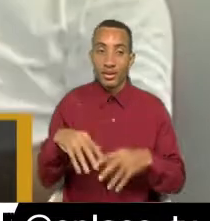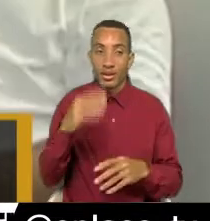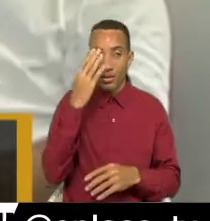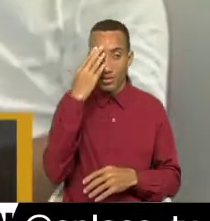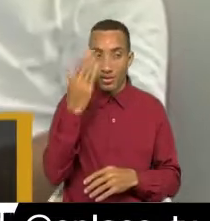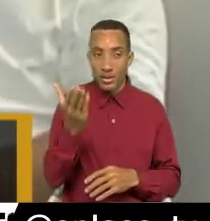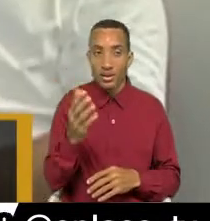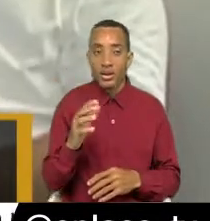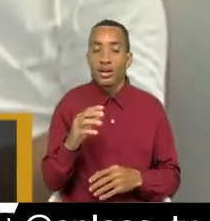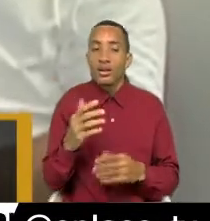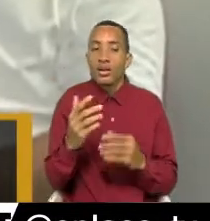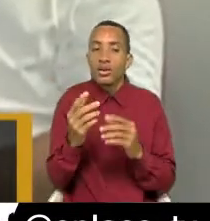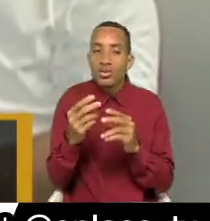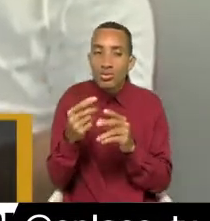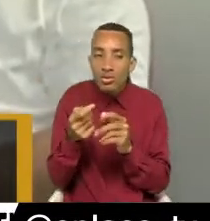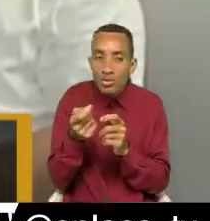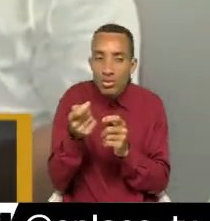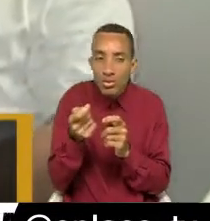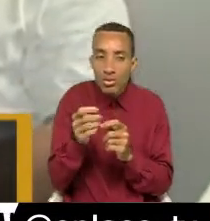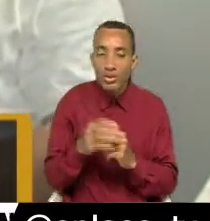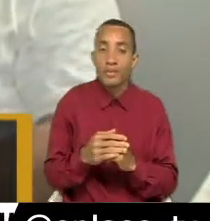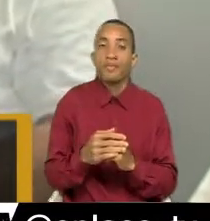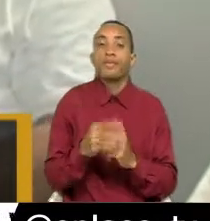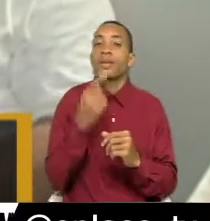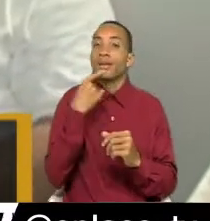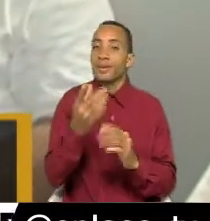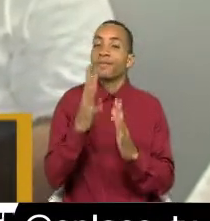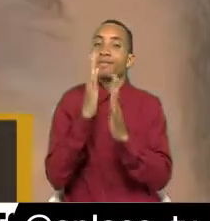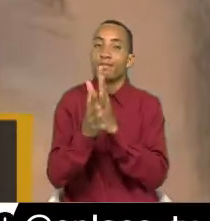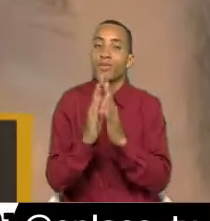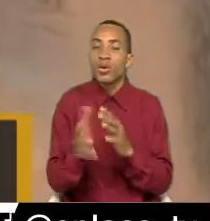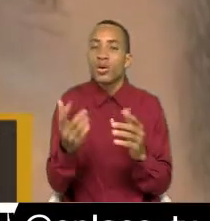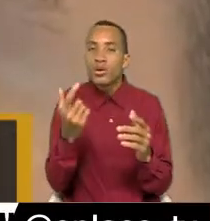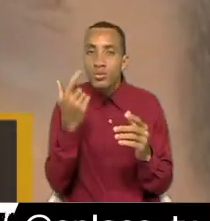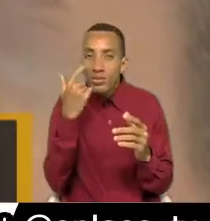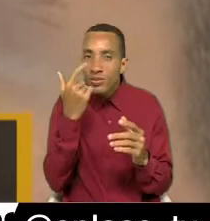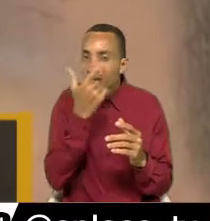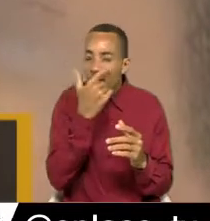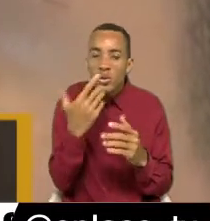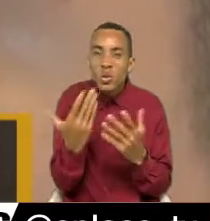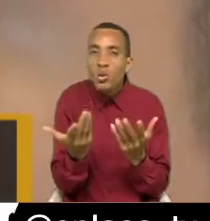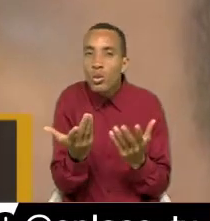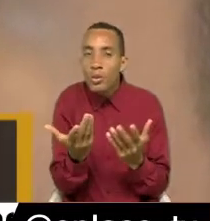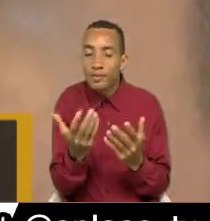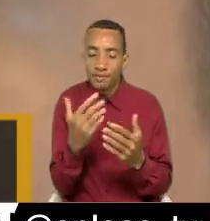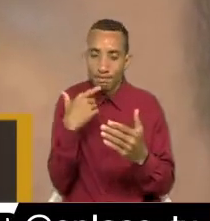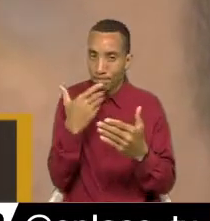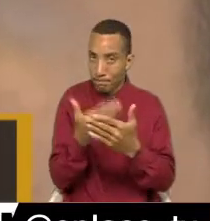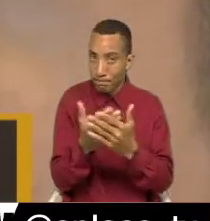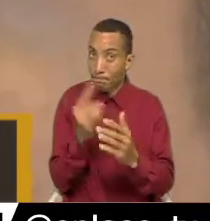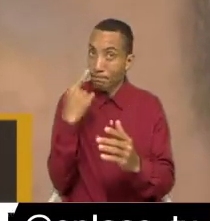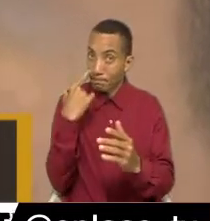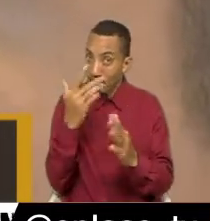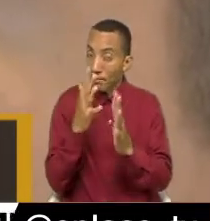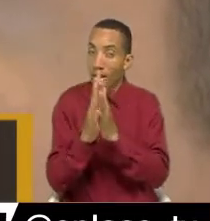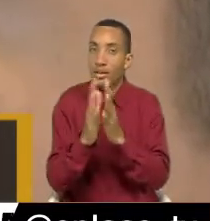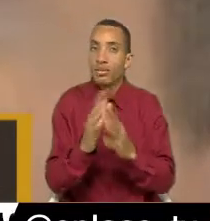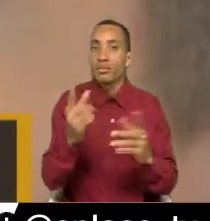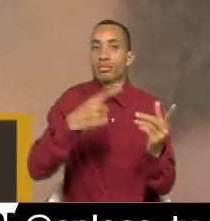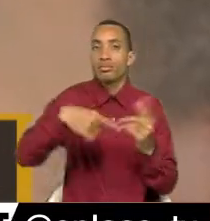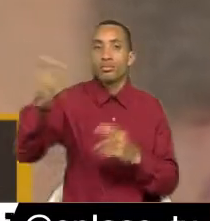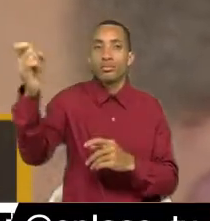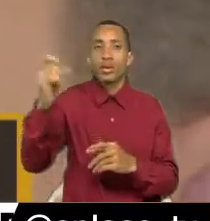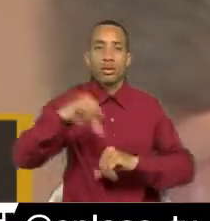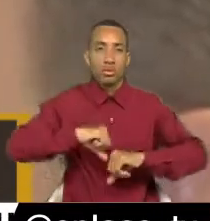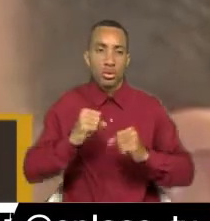Renault, haciendo la valoración y diciéndole a la gente cómo está su visión y cómo va a quedar después de la cirugía. Van a Bogotá, en el mismo día